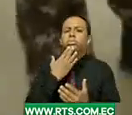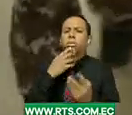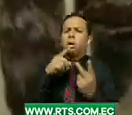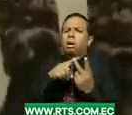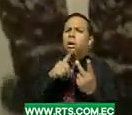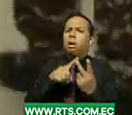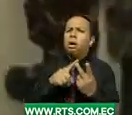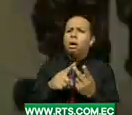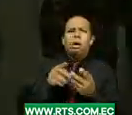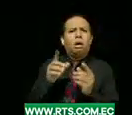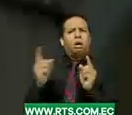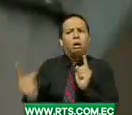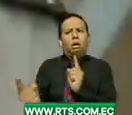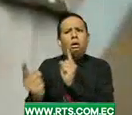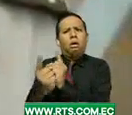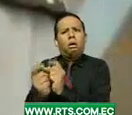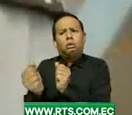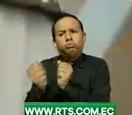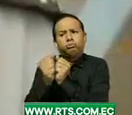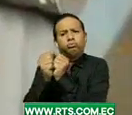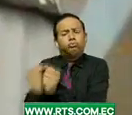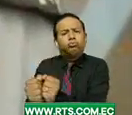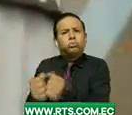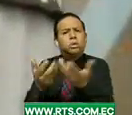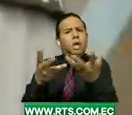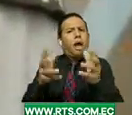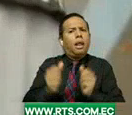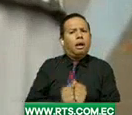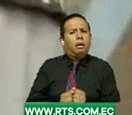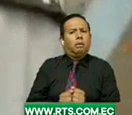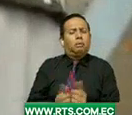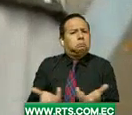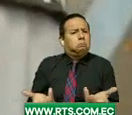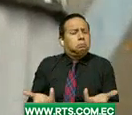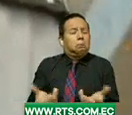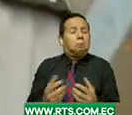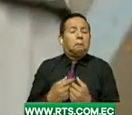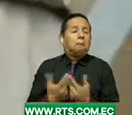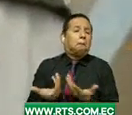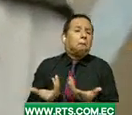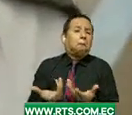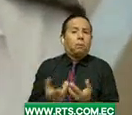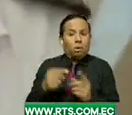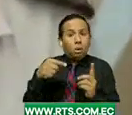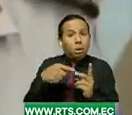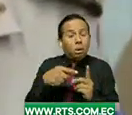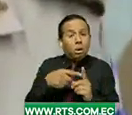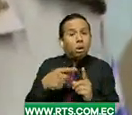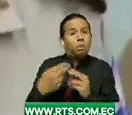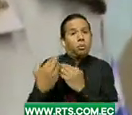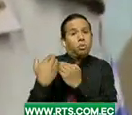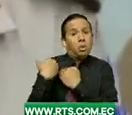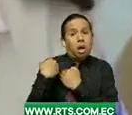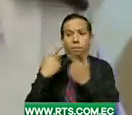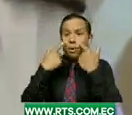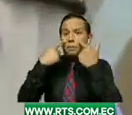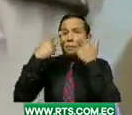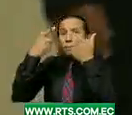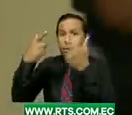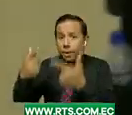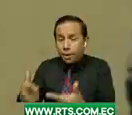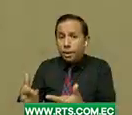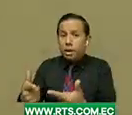al lado del PPL. Se lo encontró en otro piso. No estaba directamente como tiene que ser detrás del... Detrás del